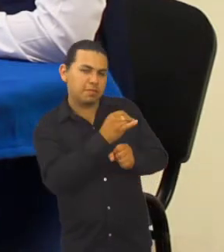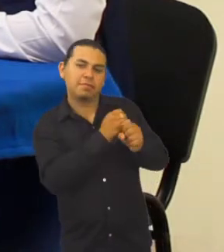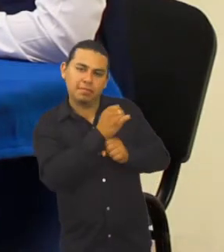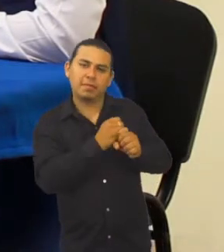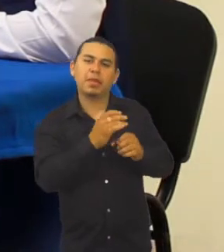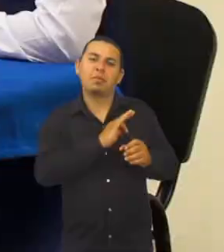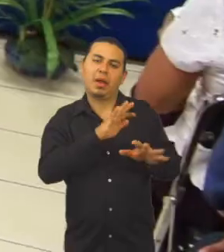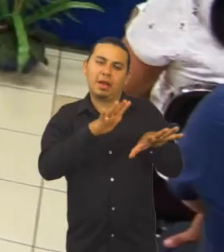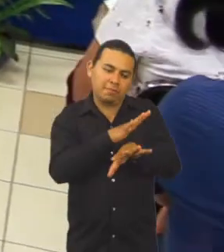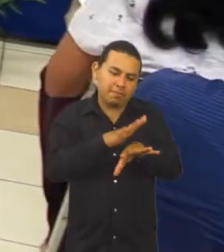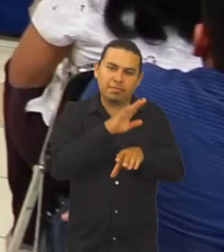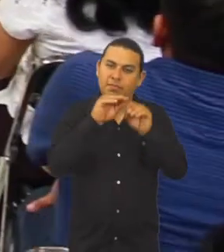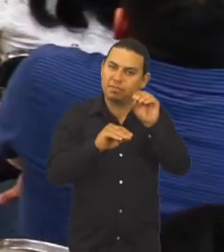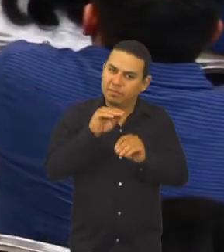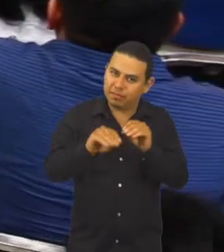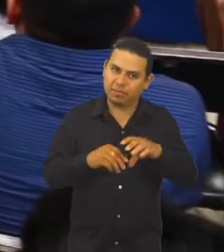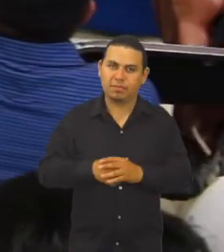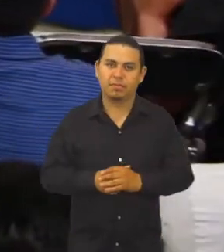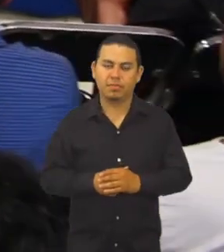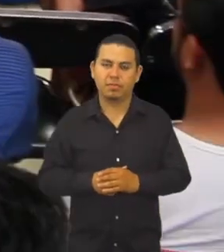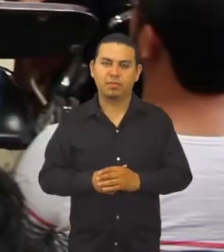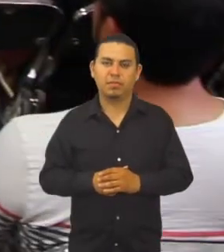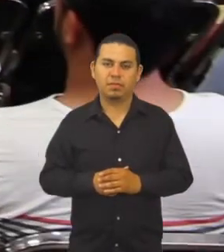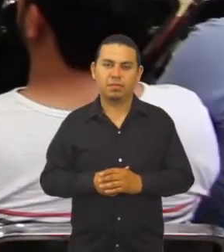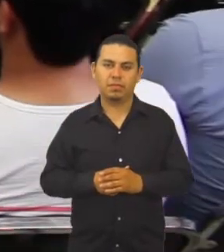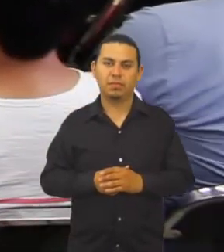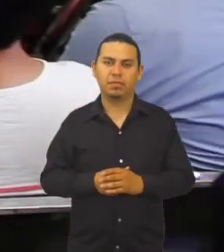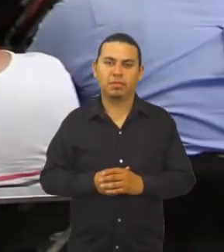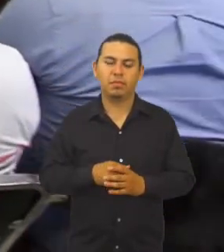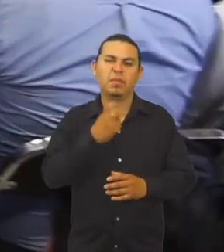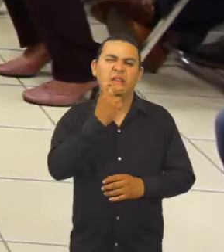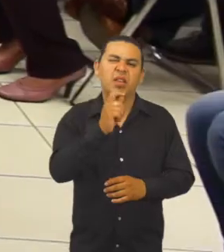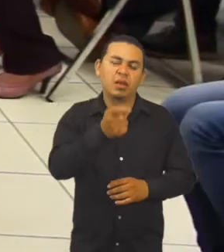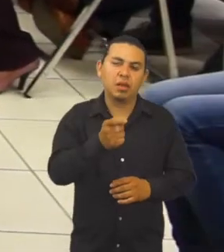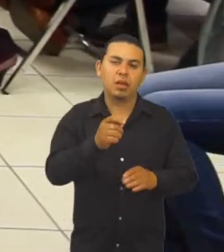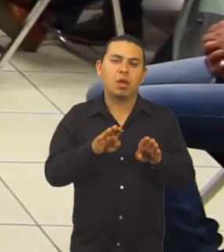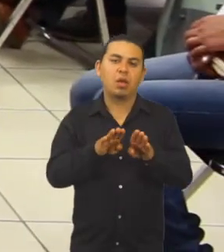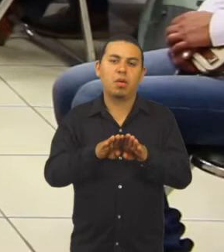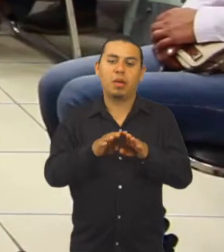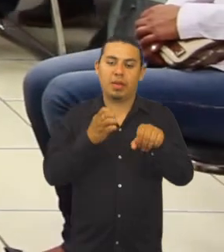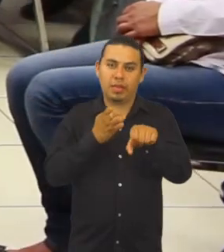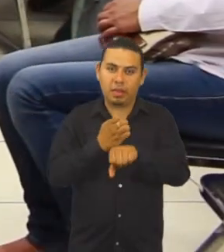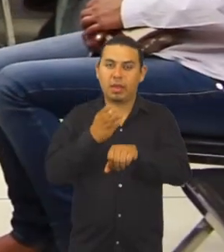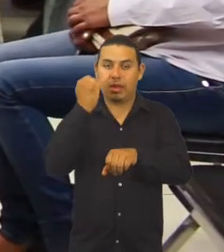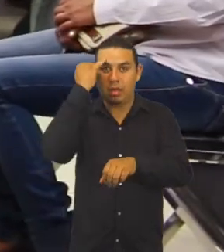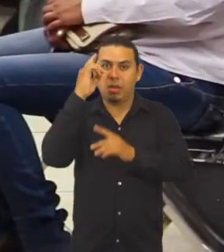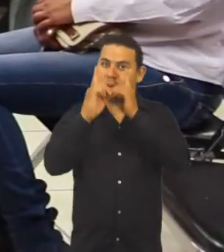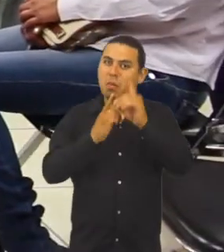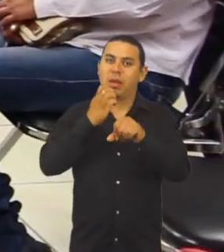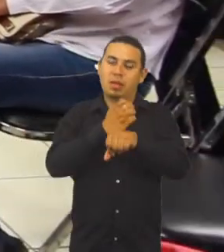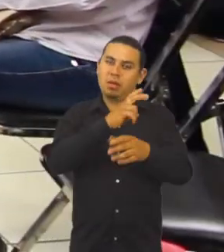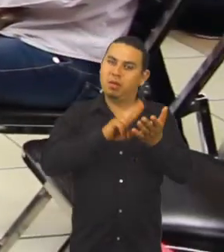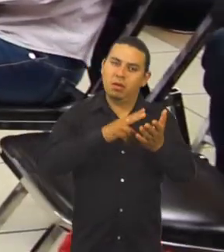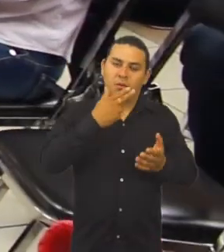observaciones pertinentes. Vemos que la Comisión Estatal de Cultura Física y Deporte desaparece, se crea el Instituto Estatal de